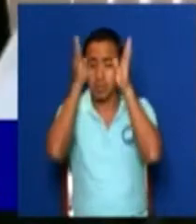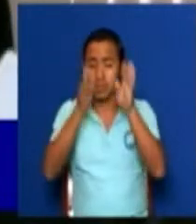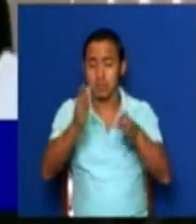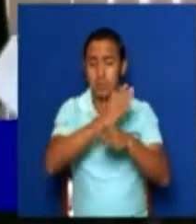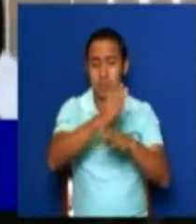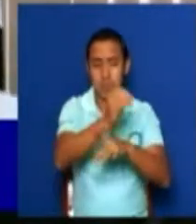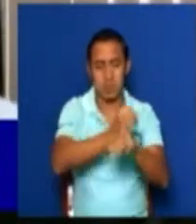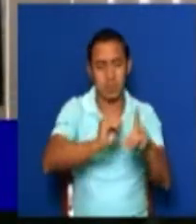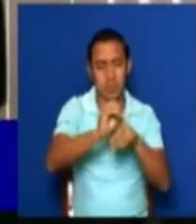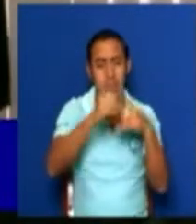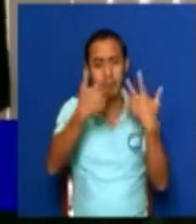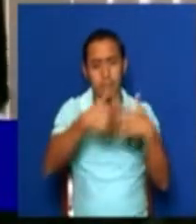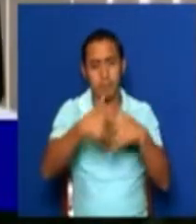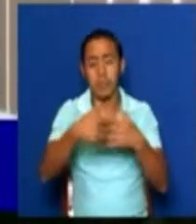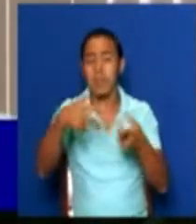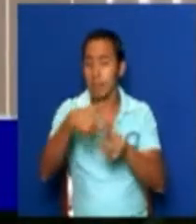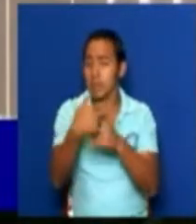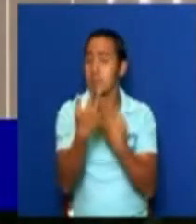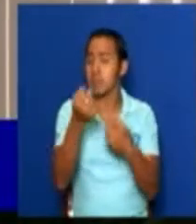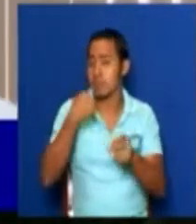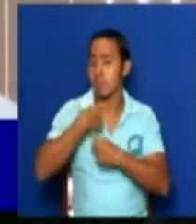organizaciones empresariales en liderazgo.